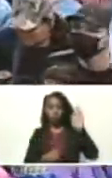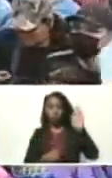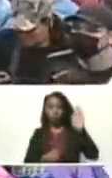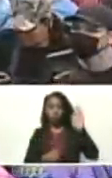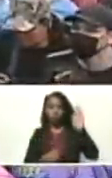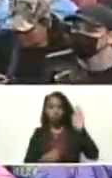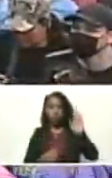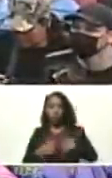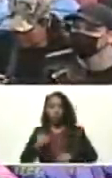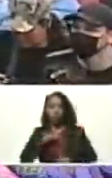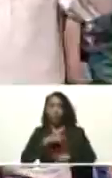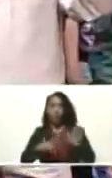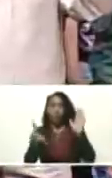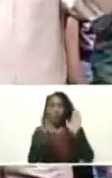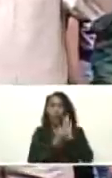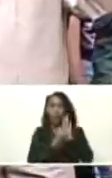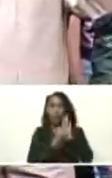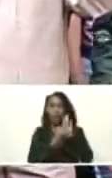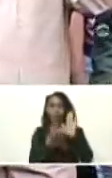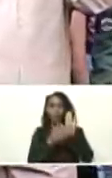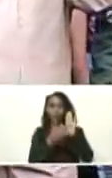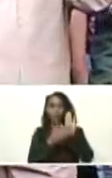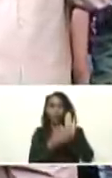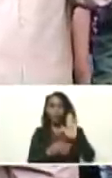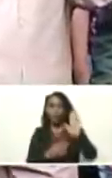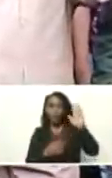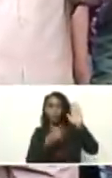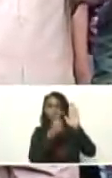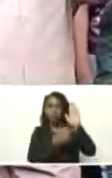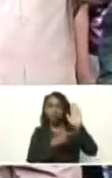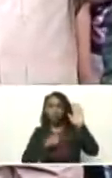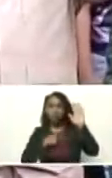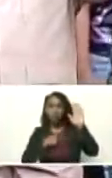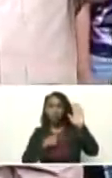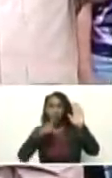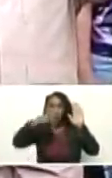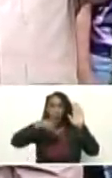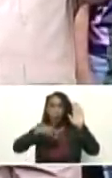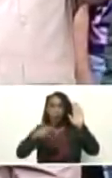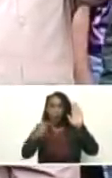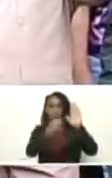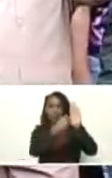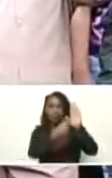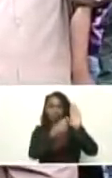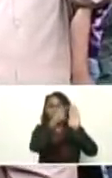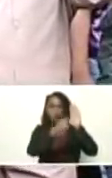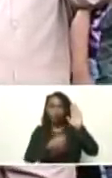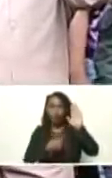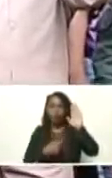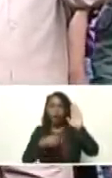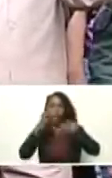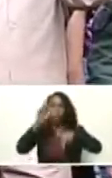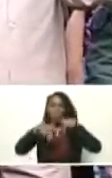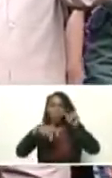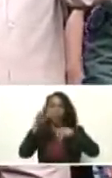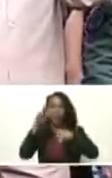con nuestra ley de leyes y jurar hoy, 13 de